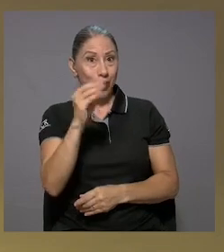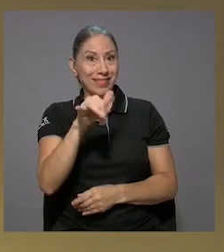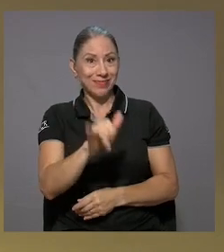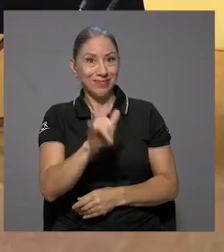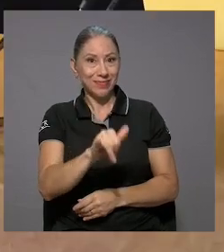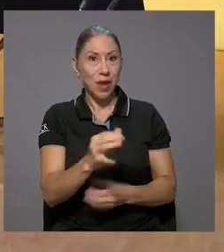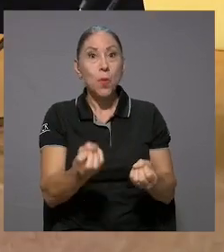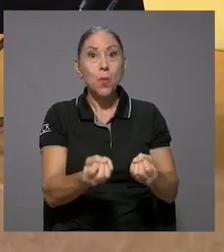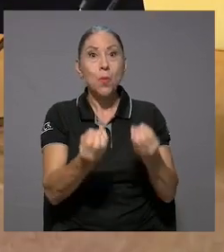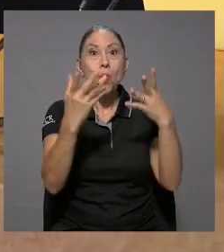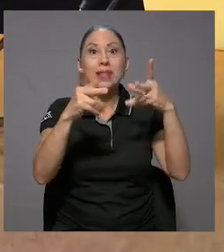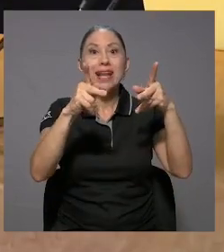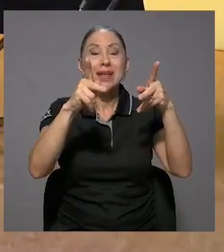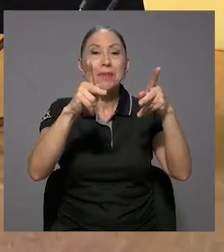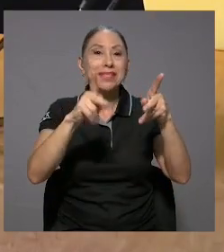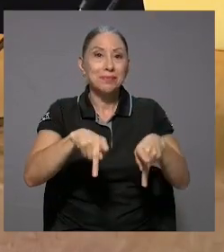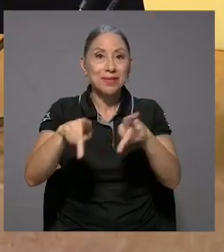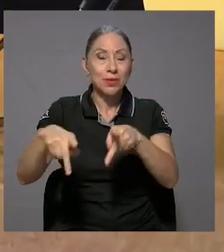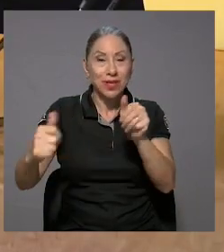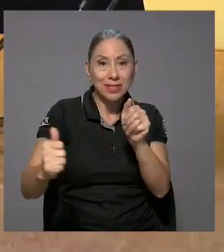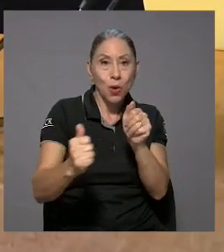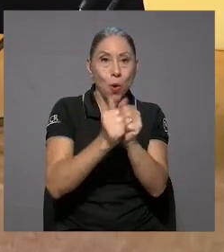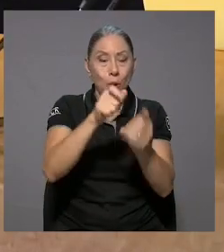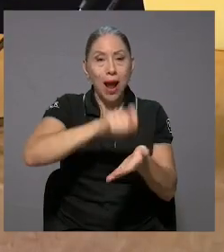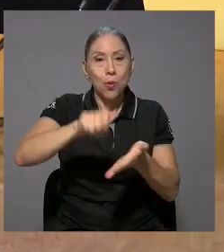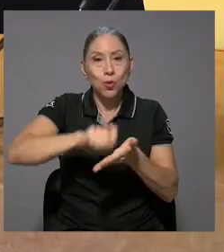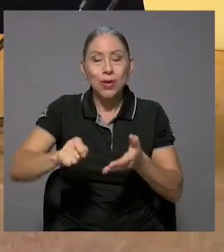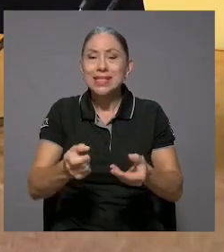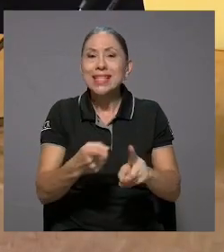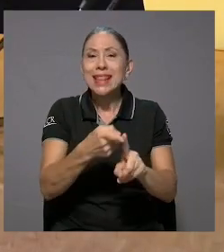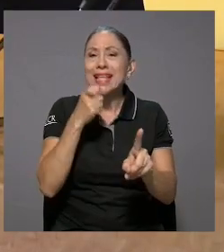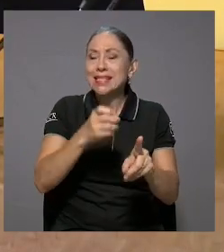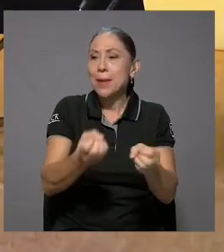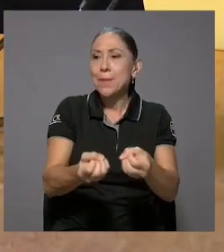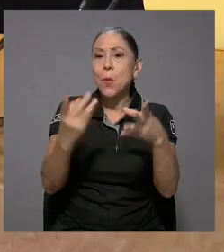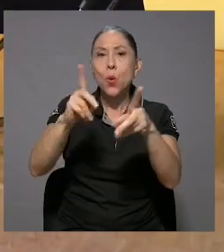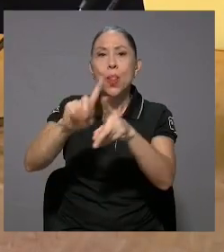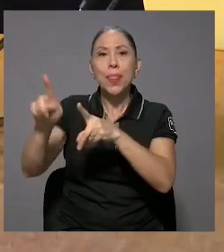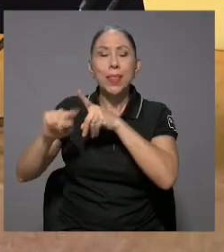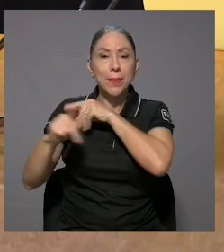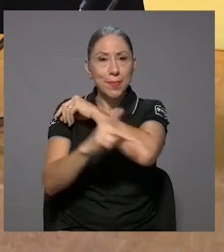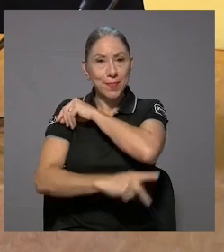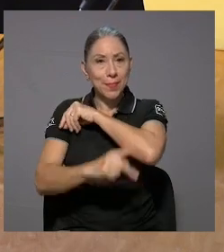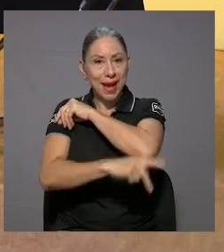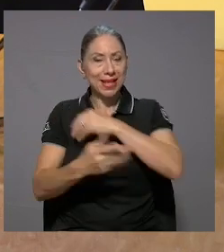Y múltiples coautores y de múltiples países, y